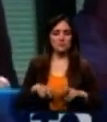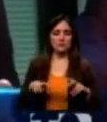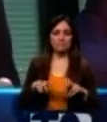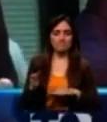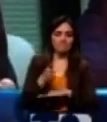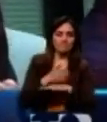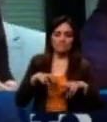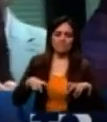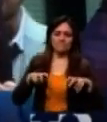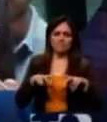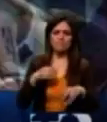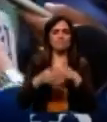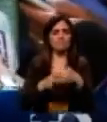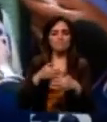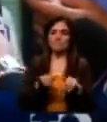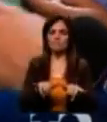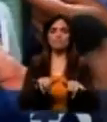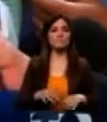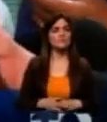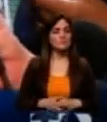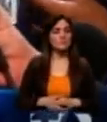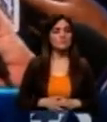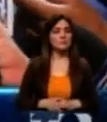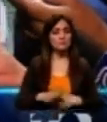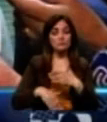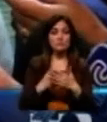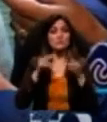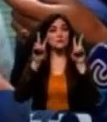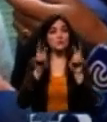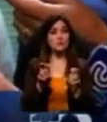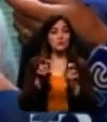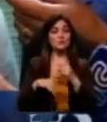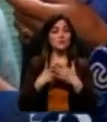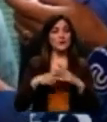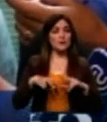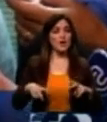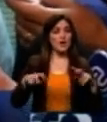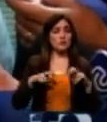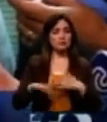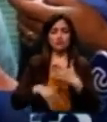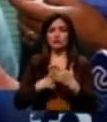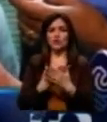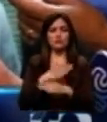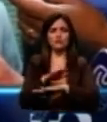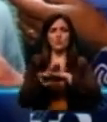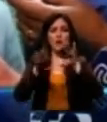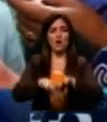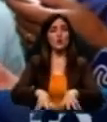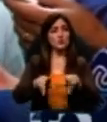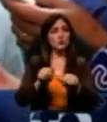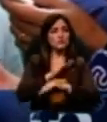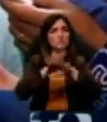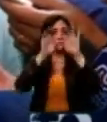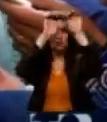los procedimientos propios de la indagación previa. Todo esto forma parte del acervo investigativo de todos los casos de corrupción